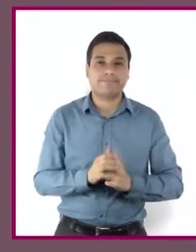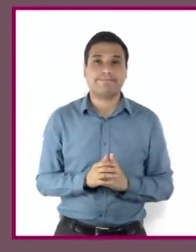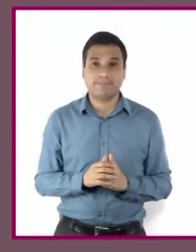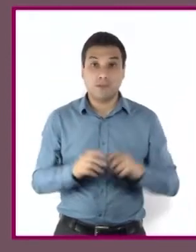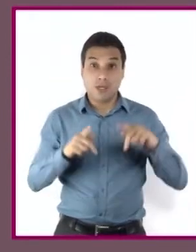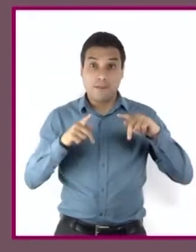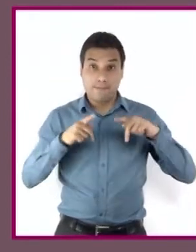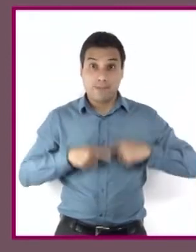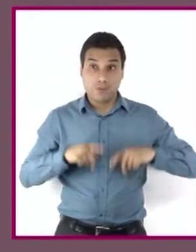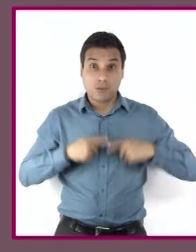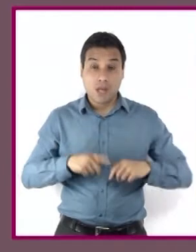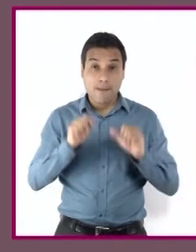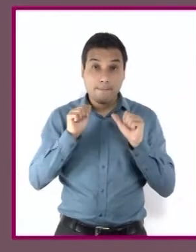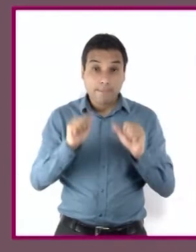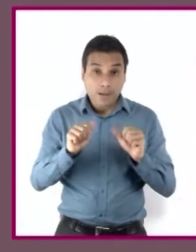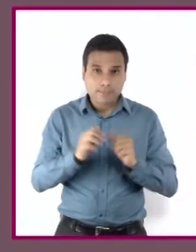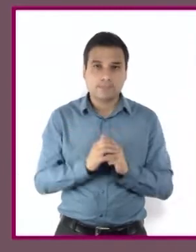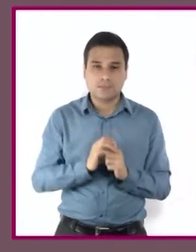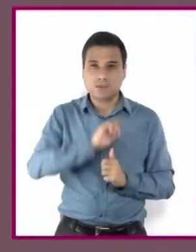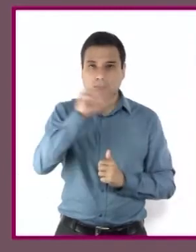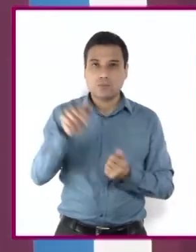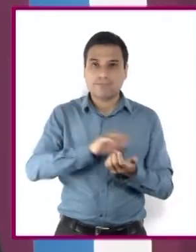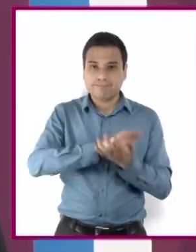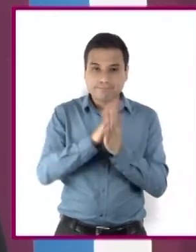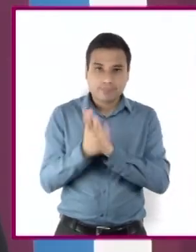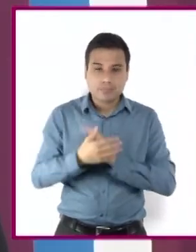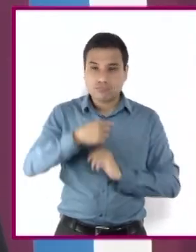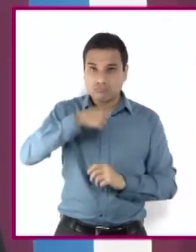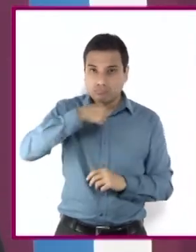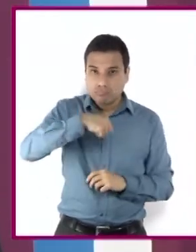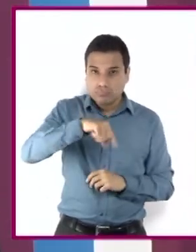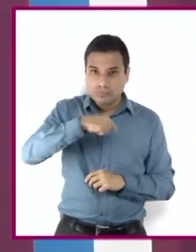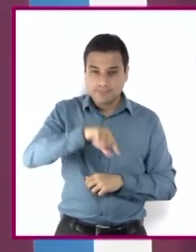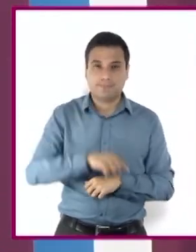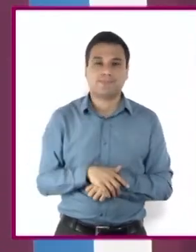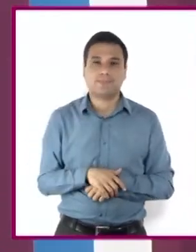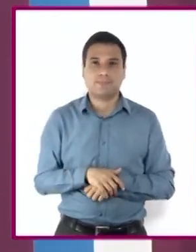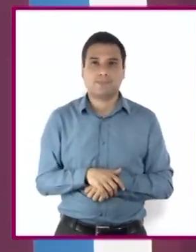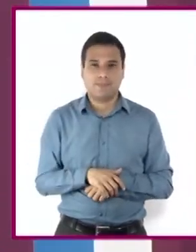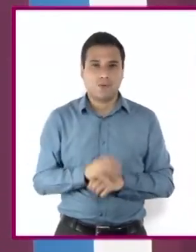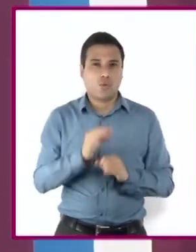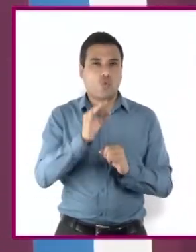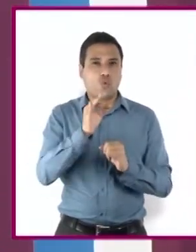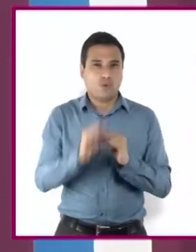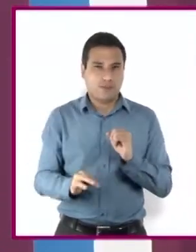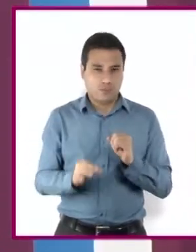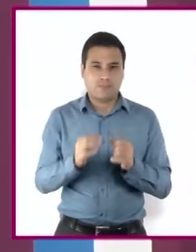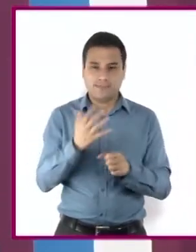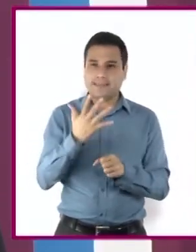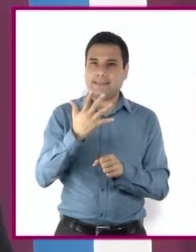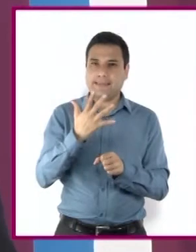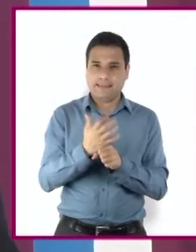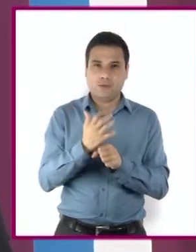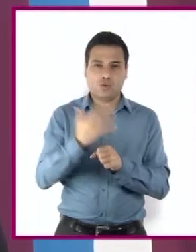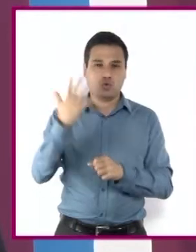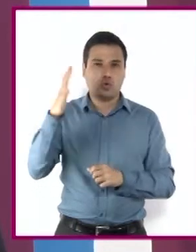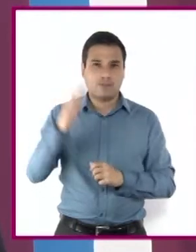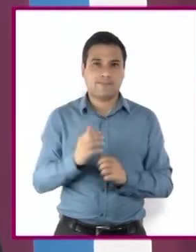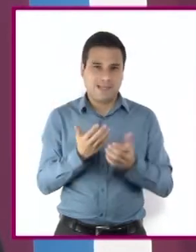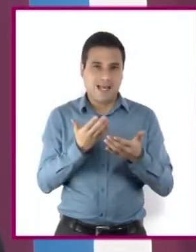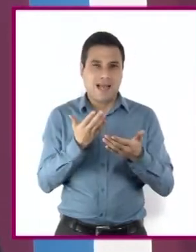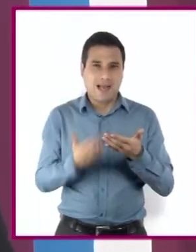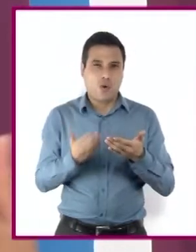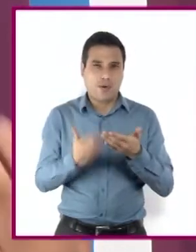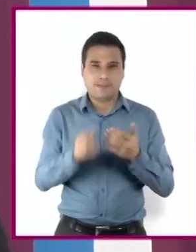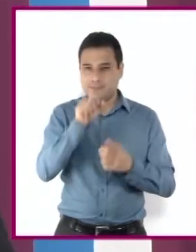lograron sobrevivir se convirtieron en guajolotes. Finalmente, se crearía el actual quinto sol, que es el